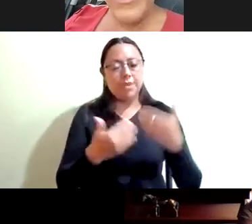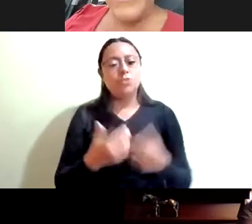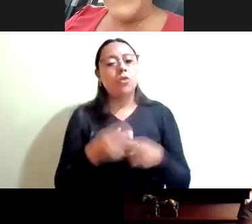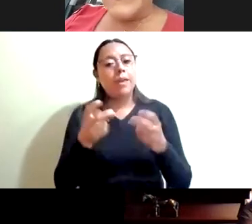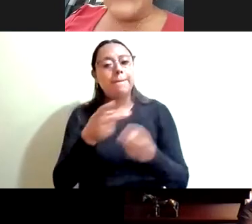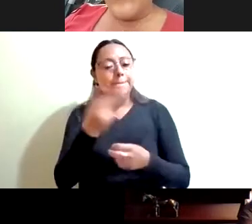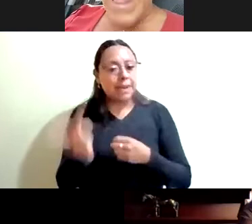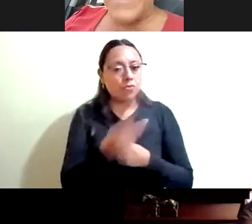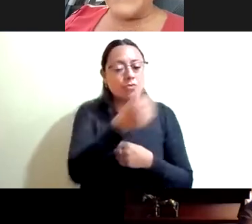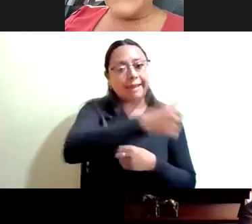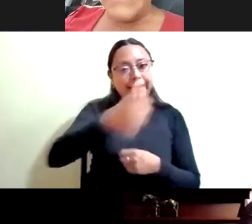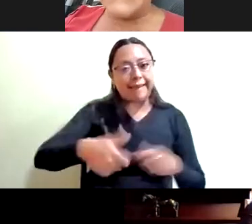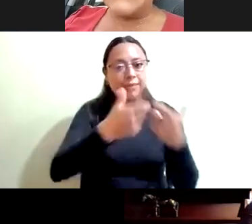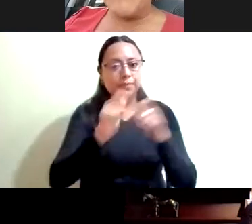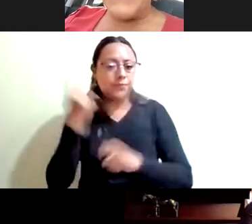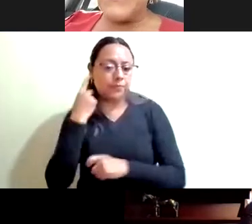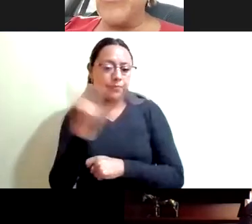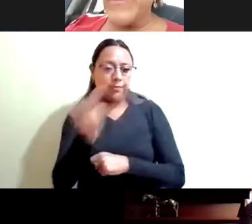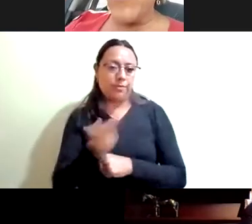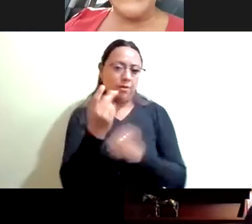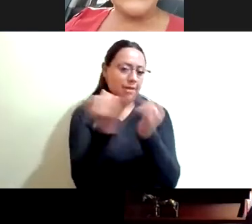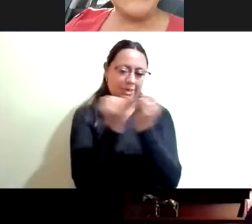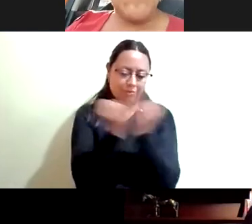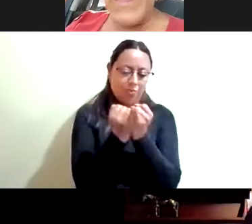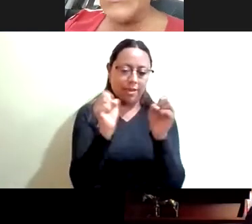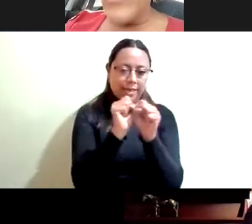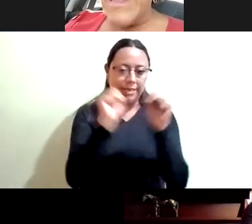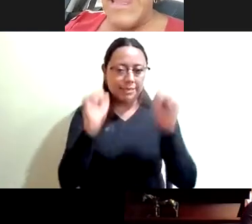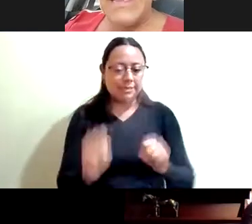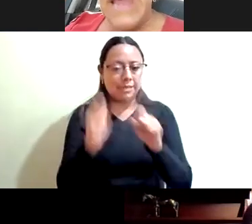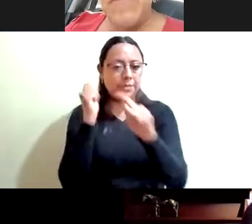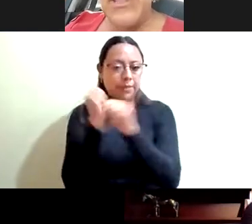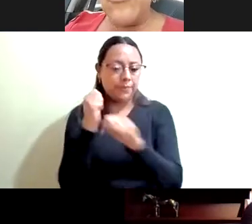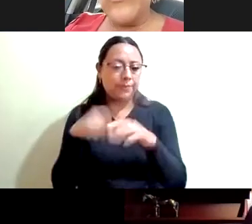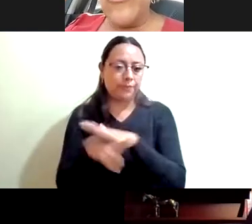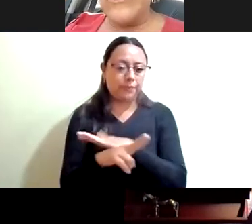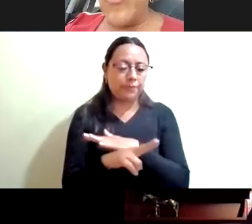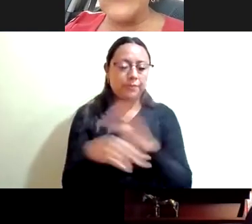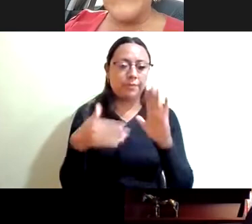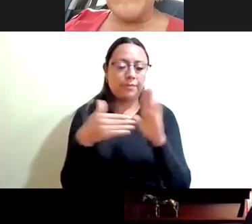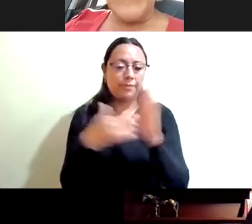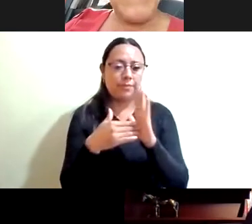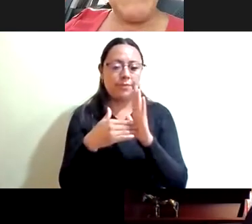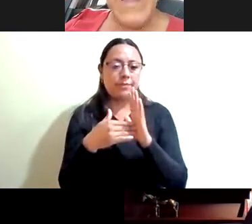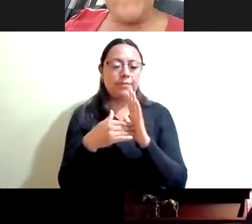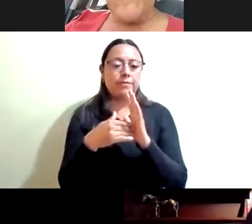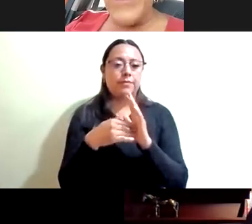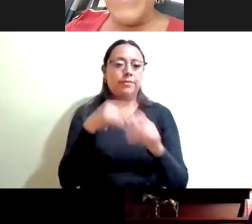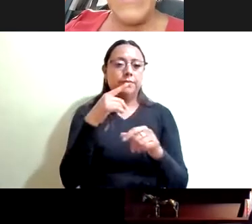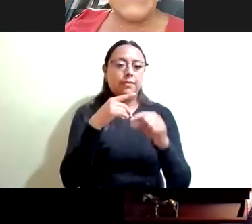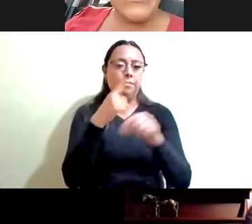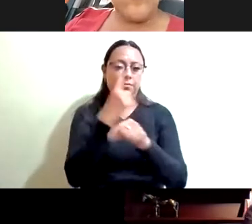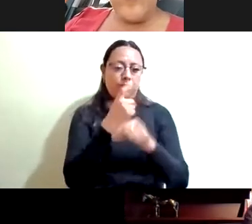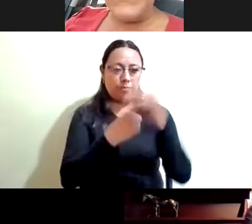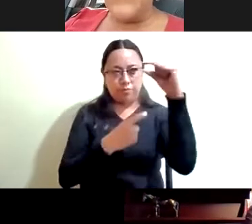caso del titular del sistema de transporte colectivo Metro, en términos de lo dispuesto en el primer párrafo